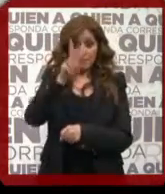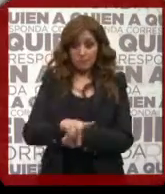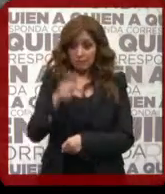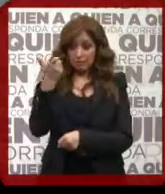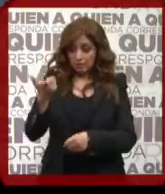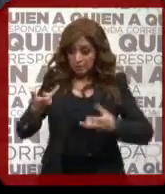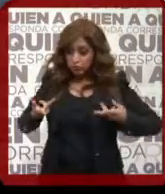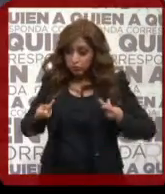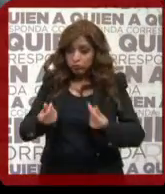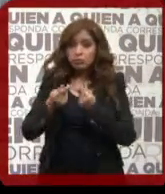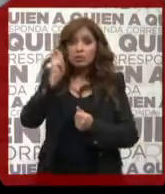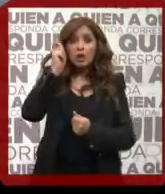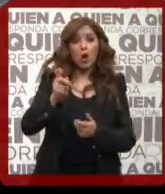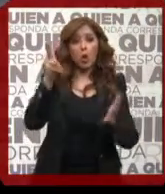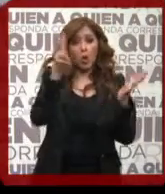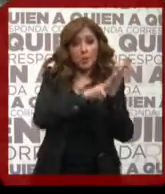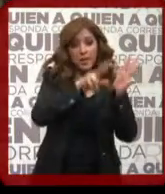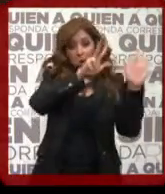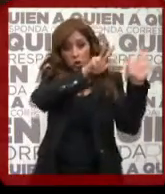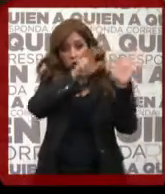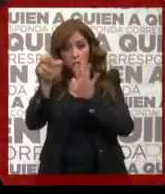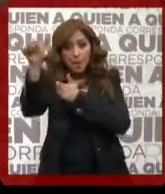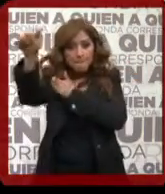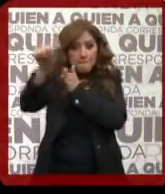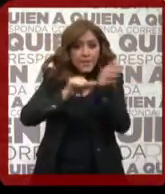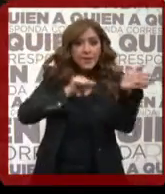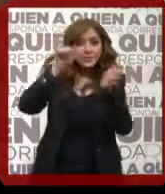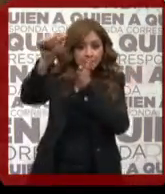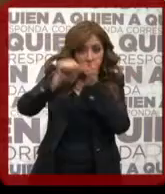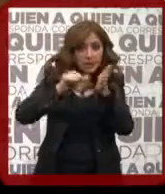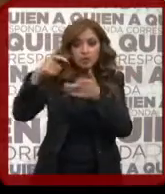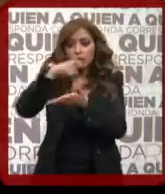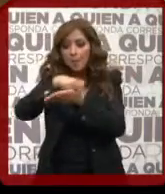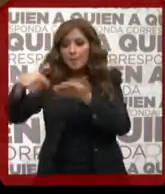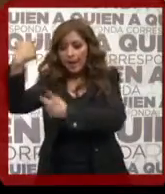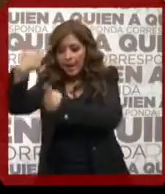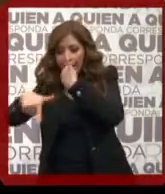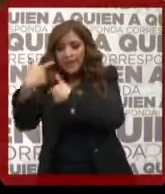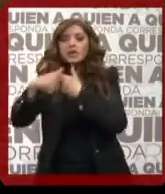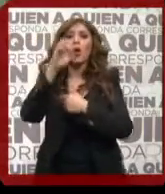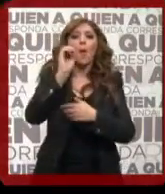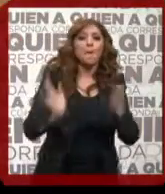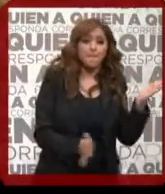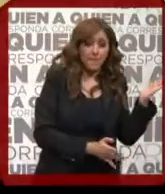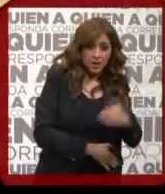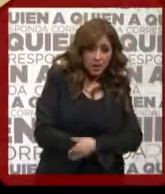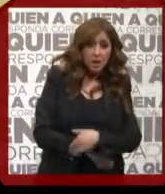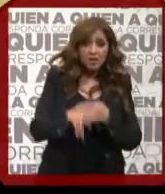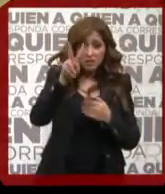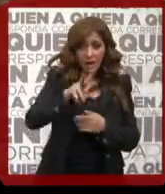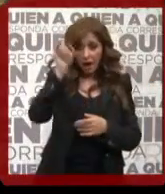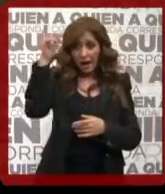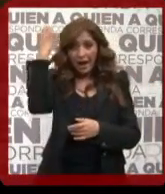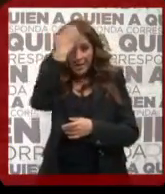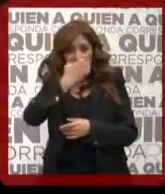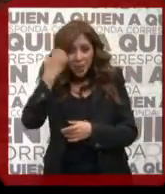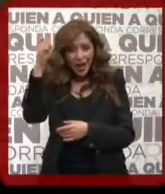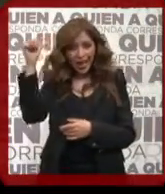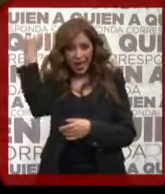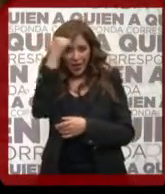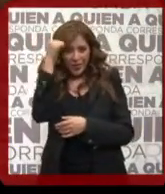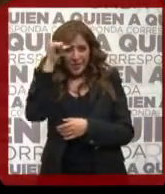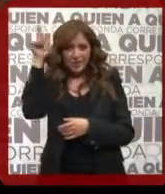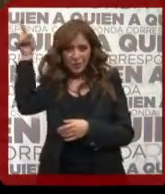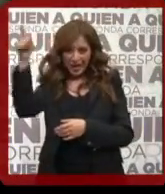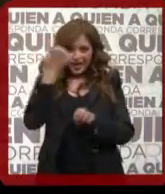de aproximadamente 2.800 pesos mensuales en leche y pañales. Y es que aunque han buscado ayuda en una escuela de autismo en el Estado